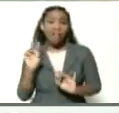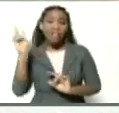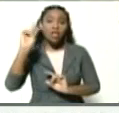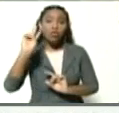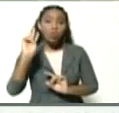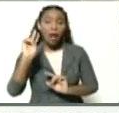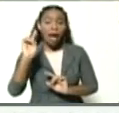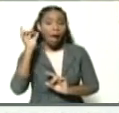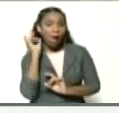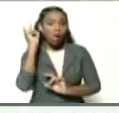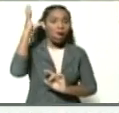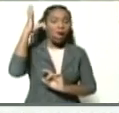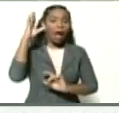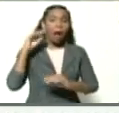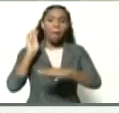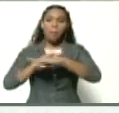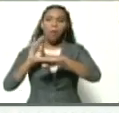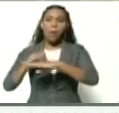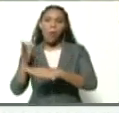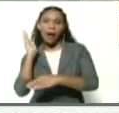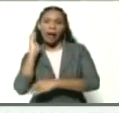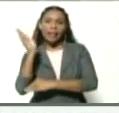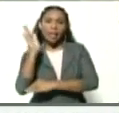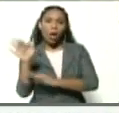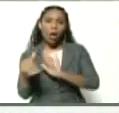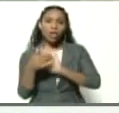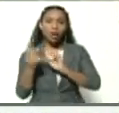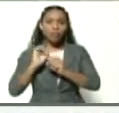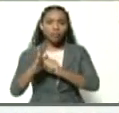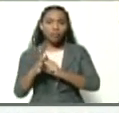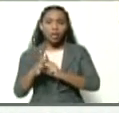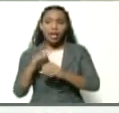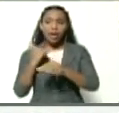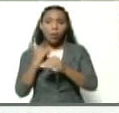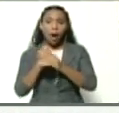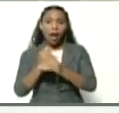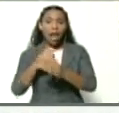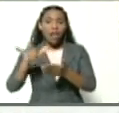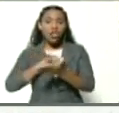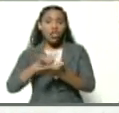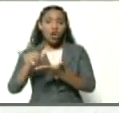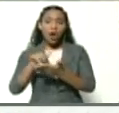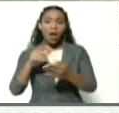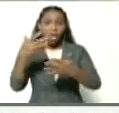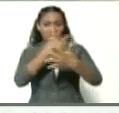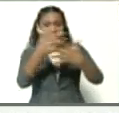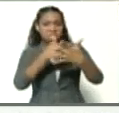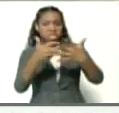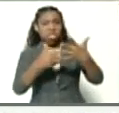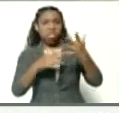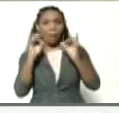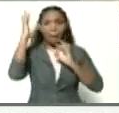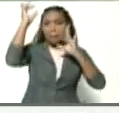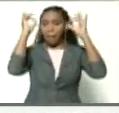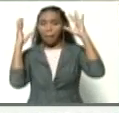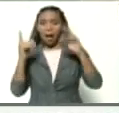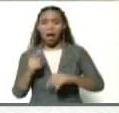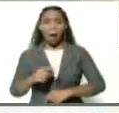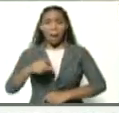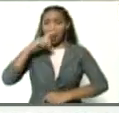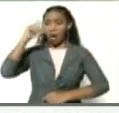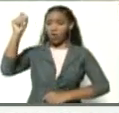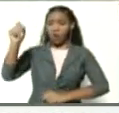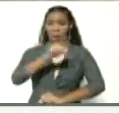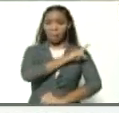se hubiera inventado el toque de queda contra el coronavirus, estuviera en el New York Times escribiendo. El régimen de Maduro